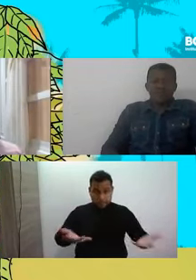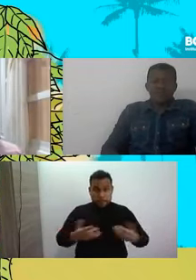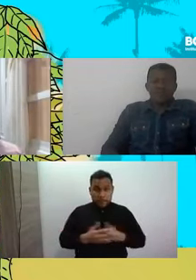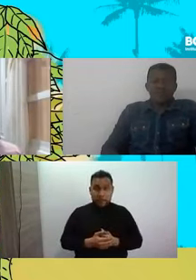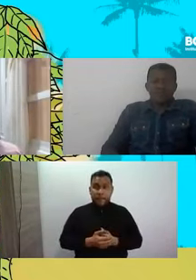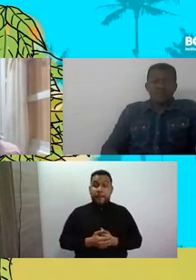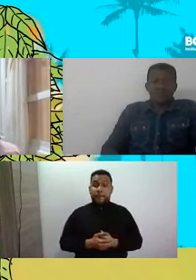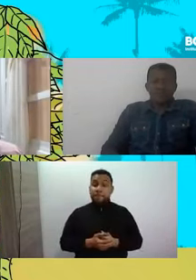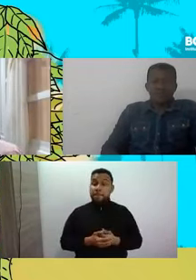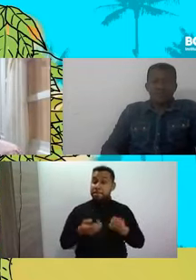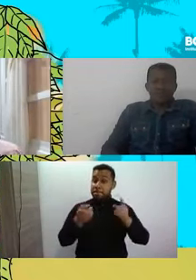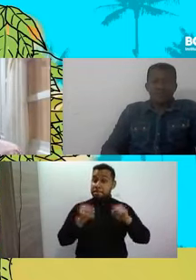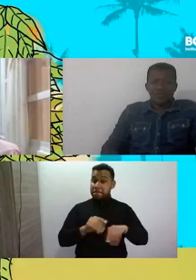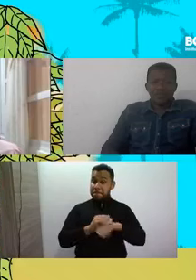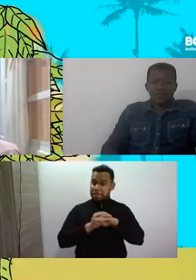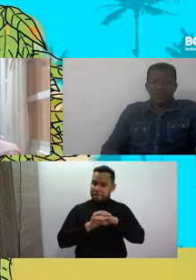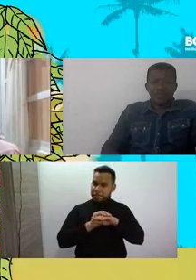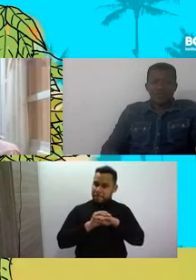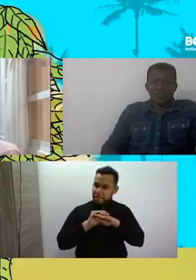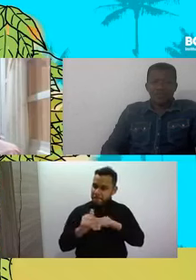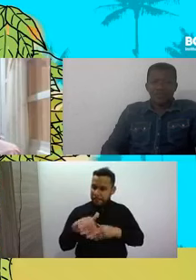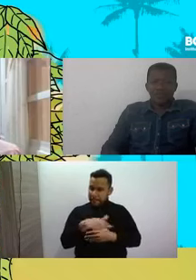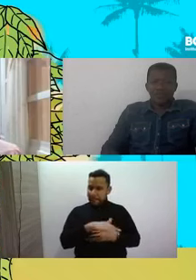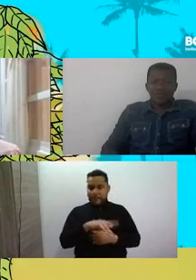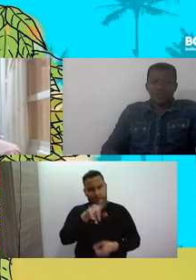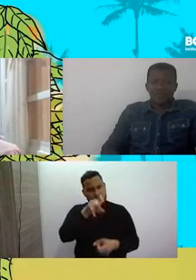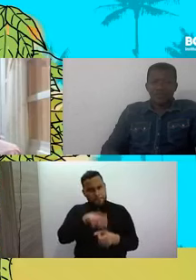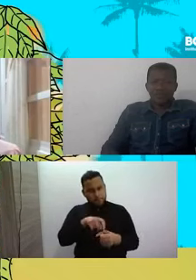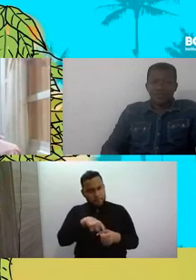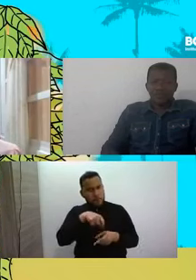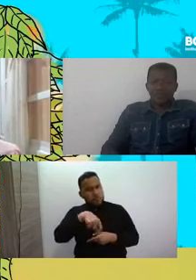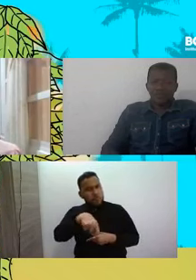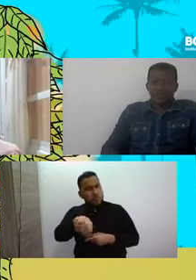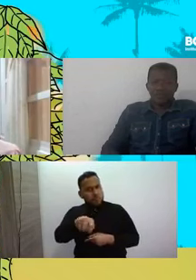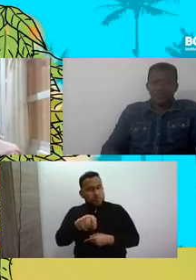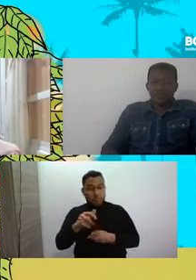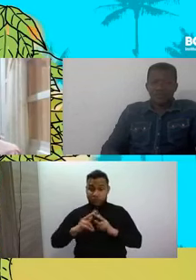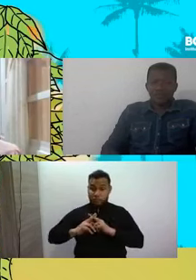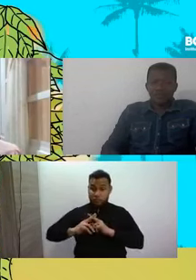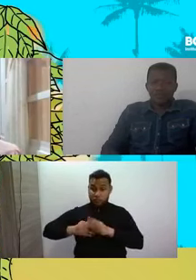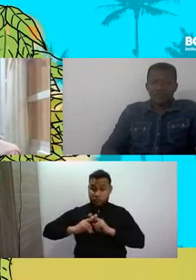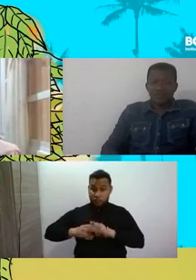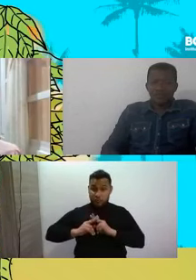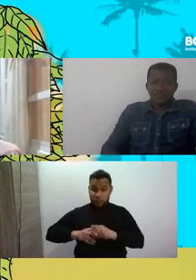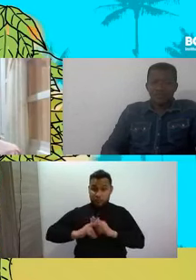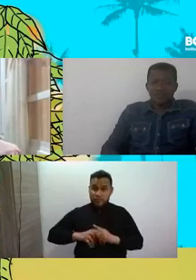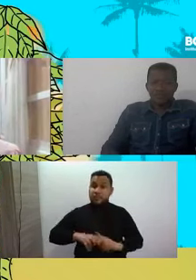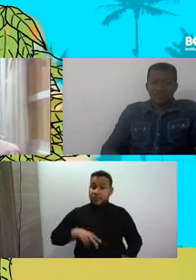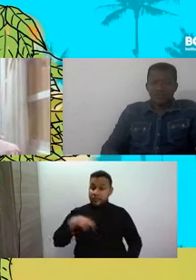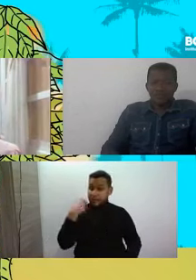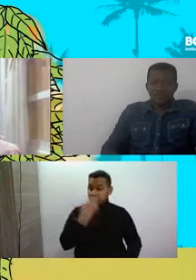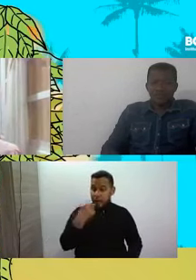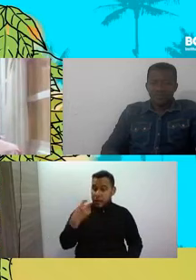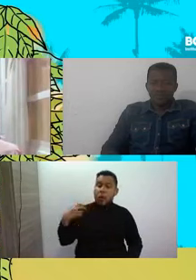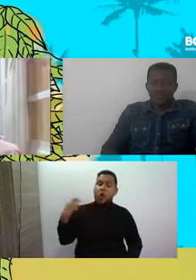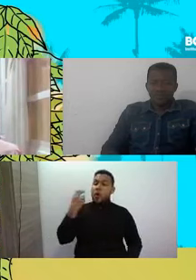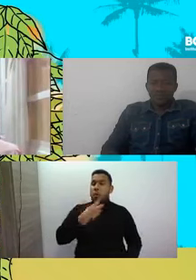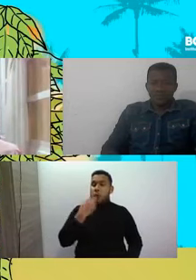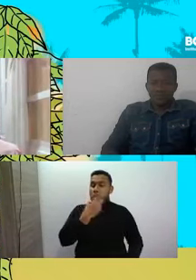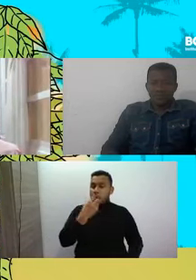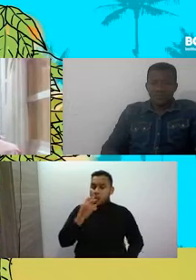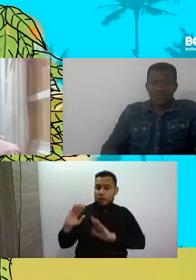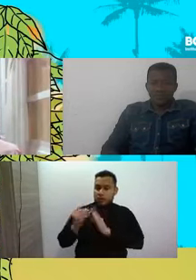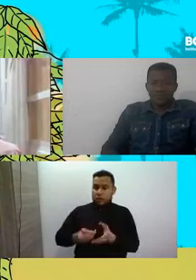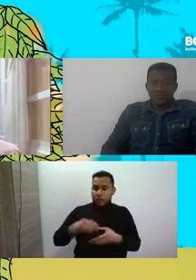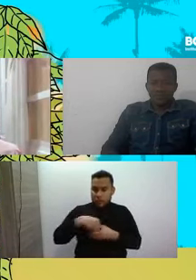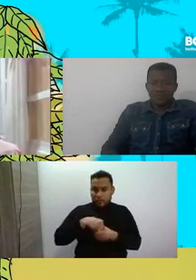También queremos invitarlos a que se inscriban próximamente al taller de oralitura afrocolombiana, que es